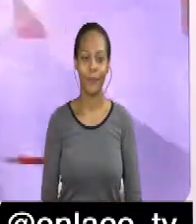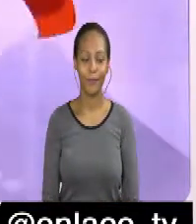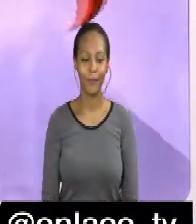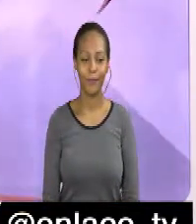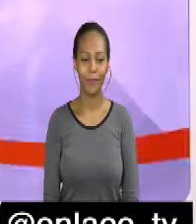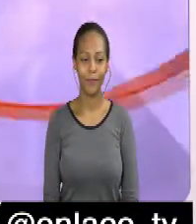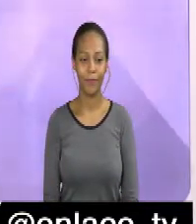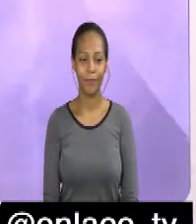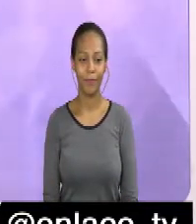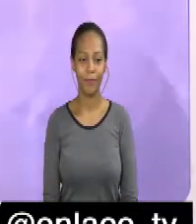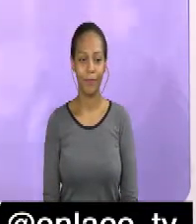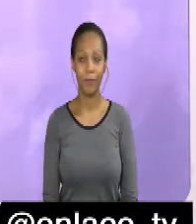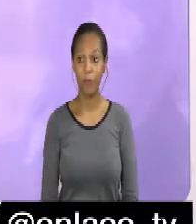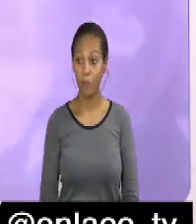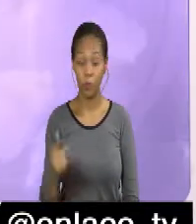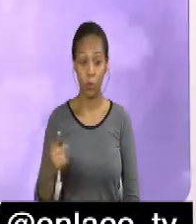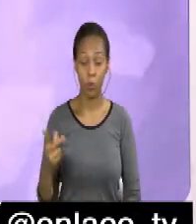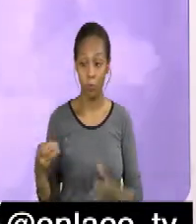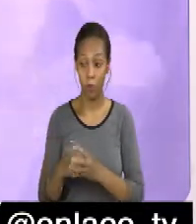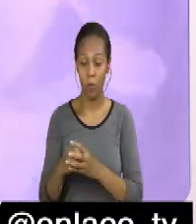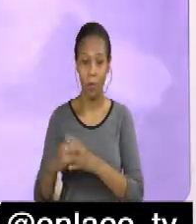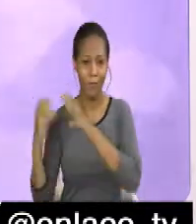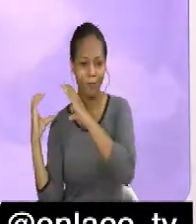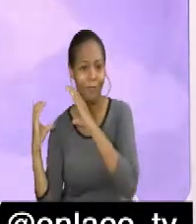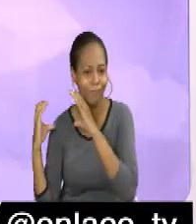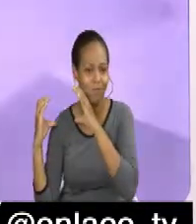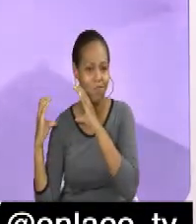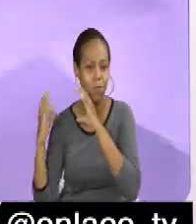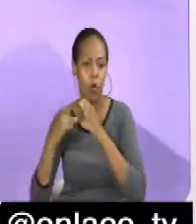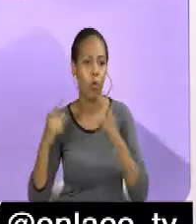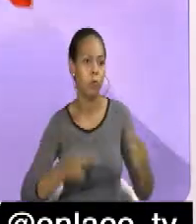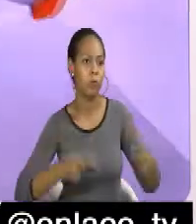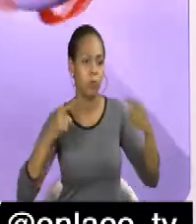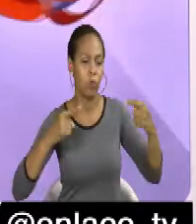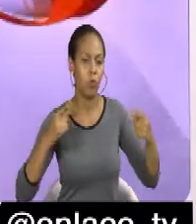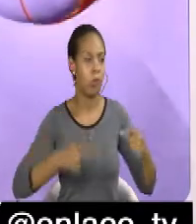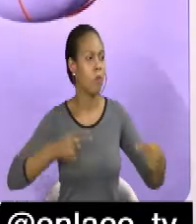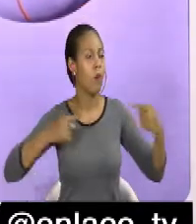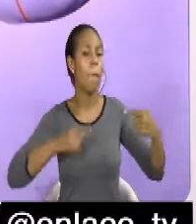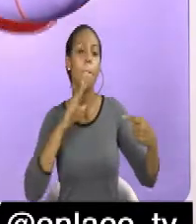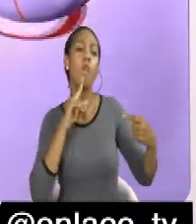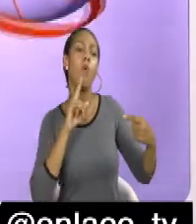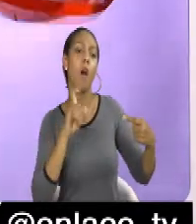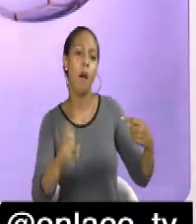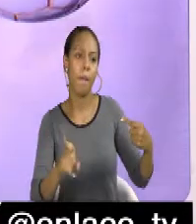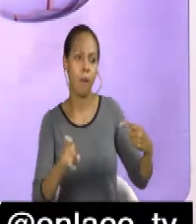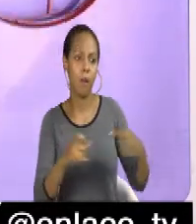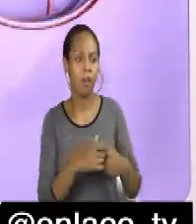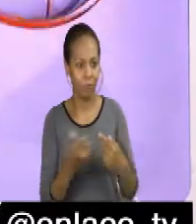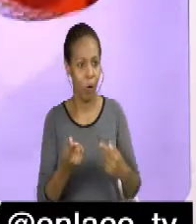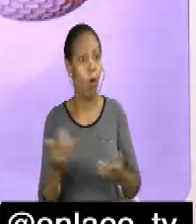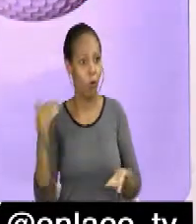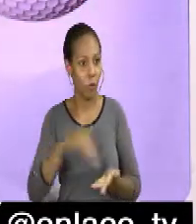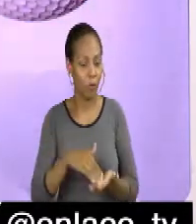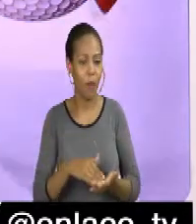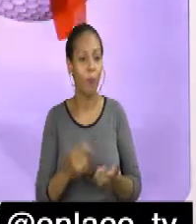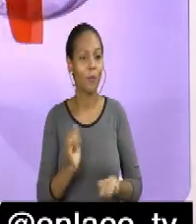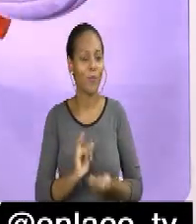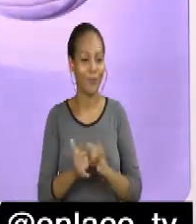El equipo de rugby femenino de la ciudad está listo para enfrentar a Spartans de Bucaramanga en un juego más del campeonato de esta disciplina